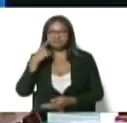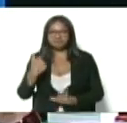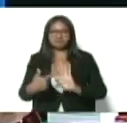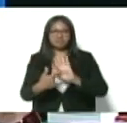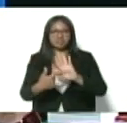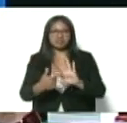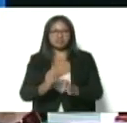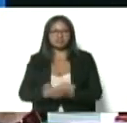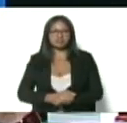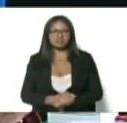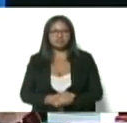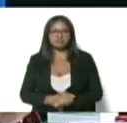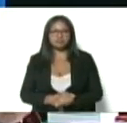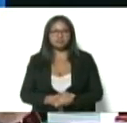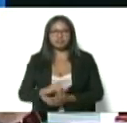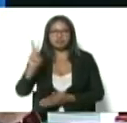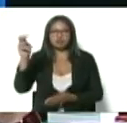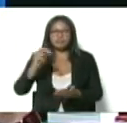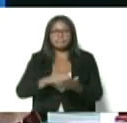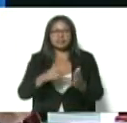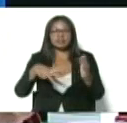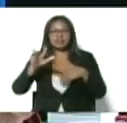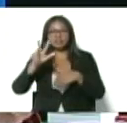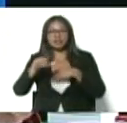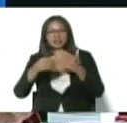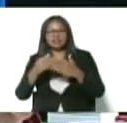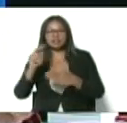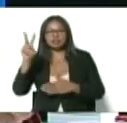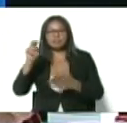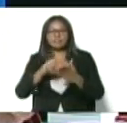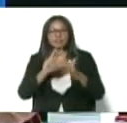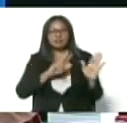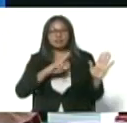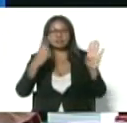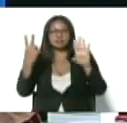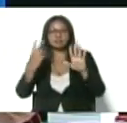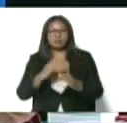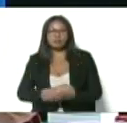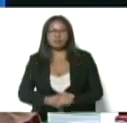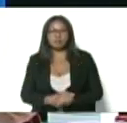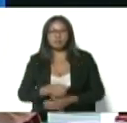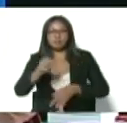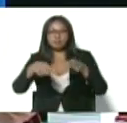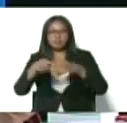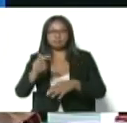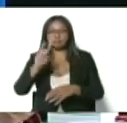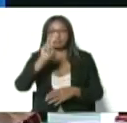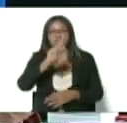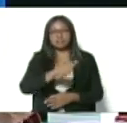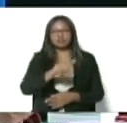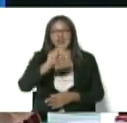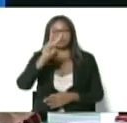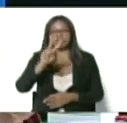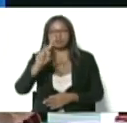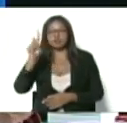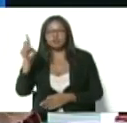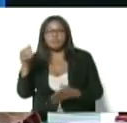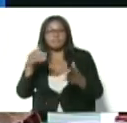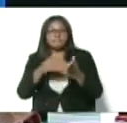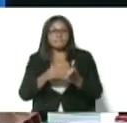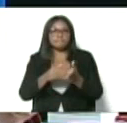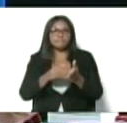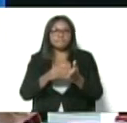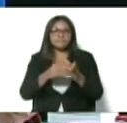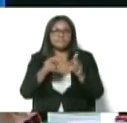en el 2000 del 2013 al 2017 se cultivaban 171 mil arias